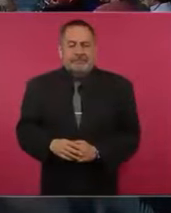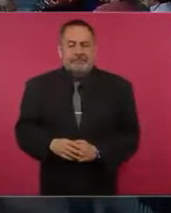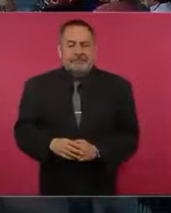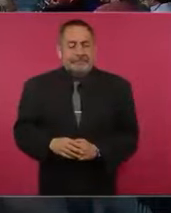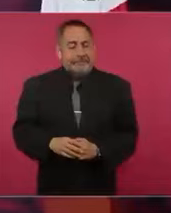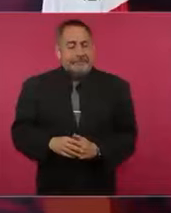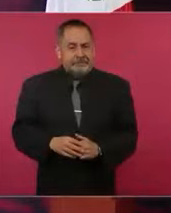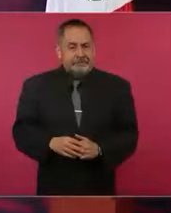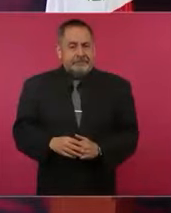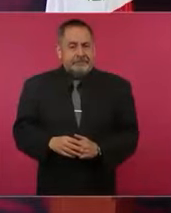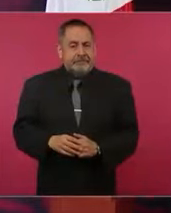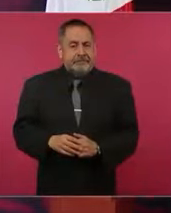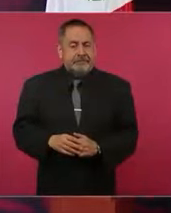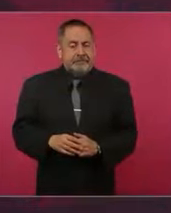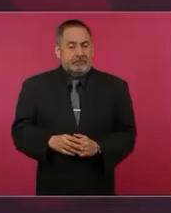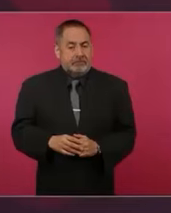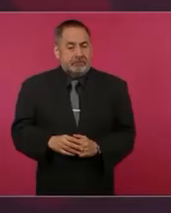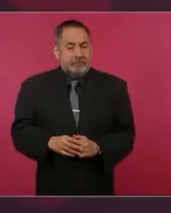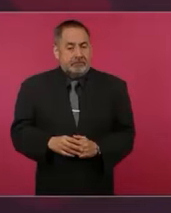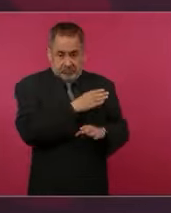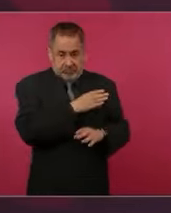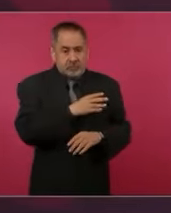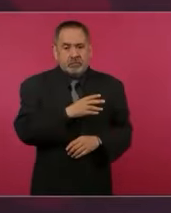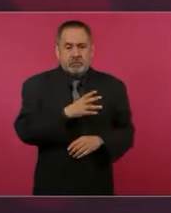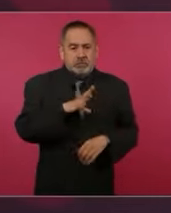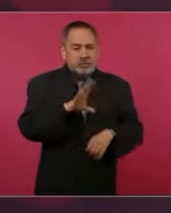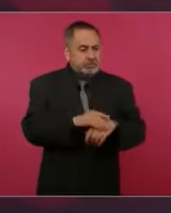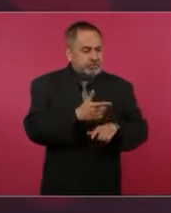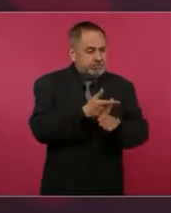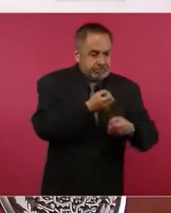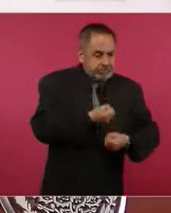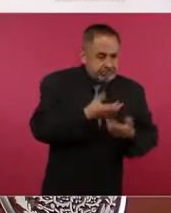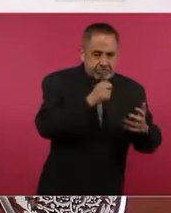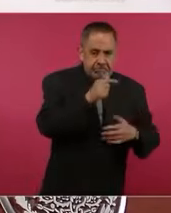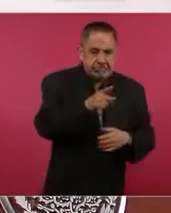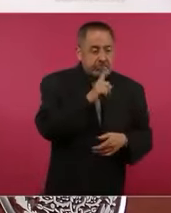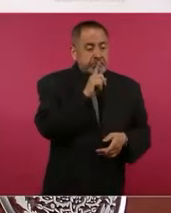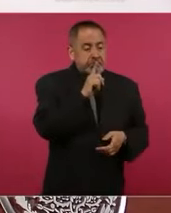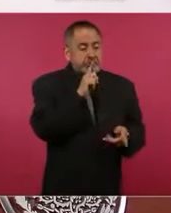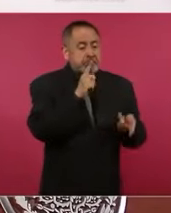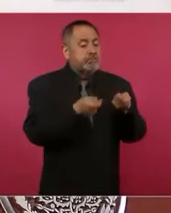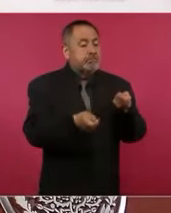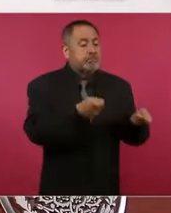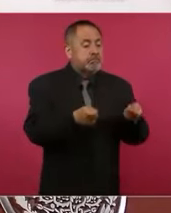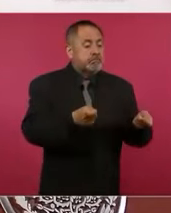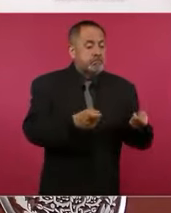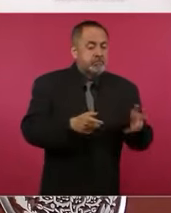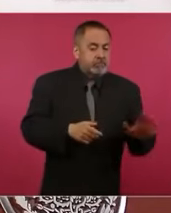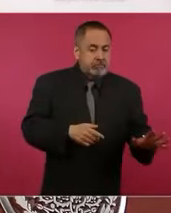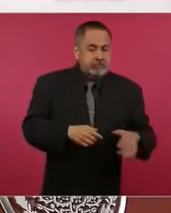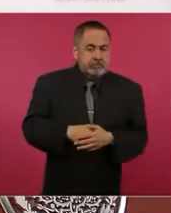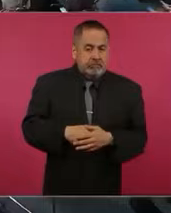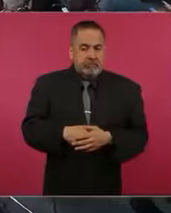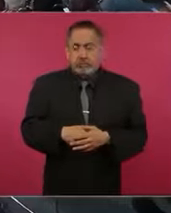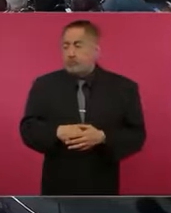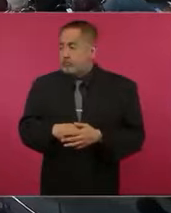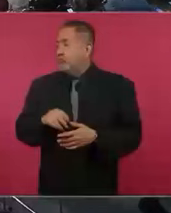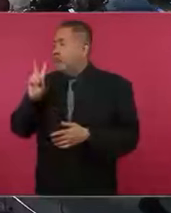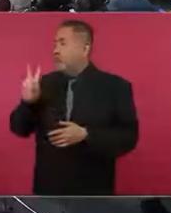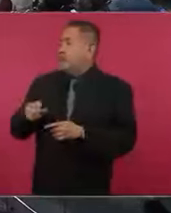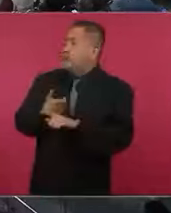antes no se hacía, porque se respeta la libertad,